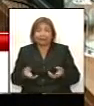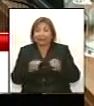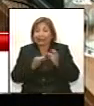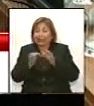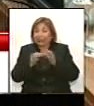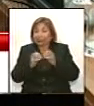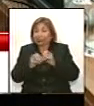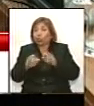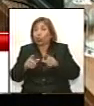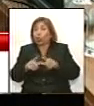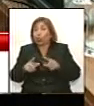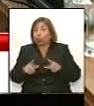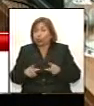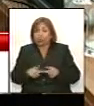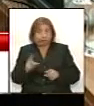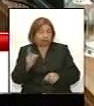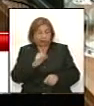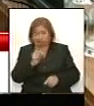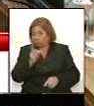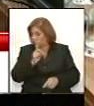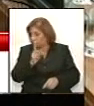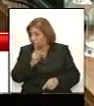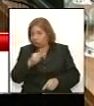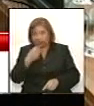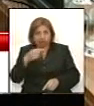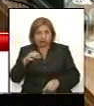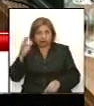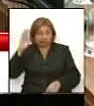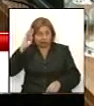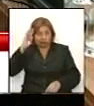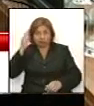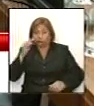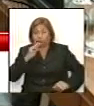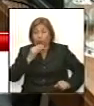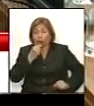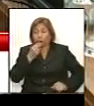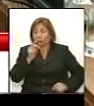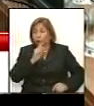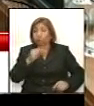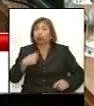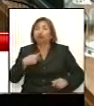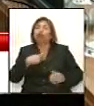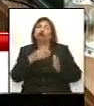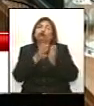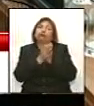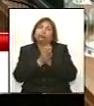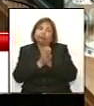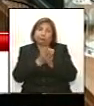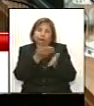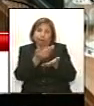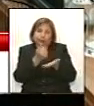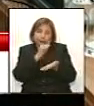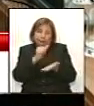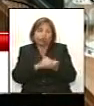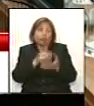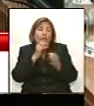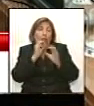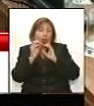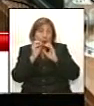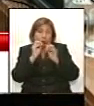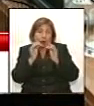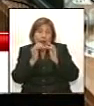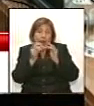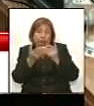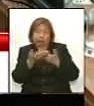de geolocalización no lo hace la policía directamente. Nosotros solicitamos a las empresas de comunicación. Y